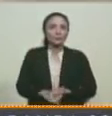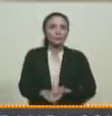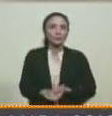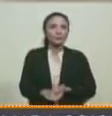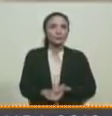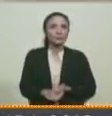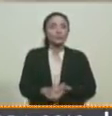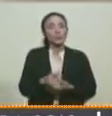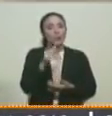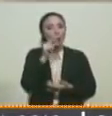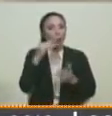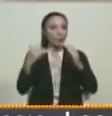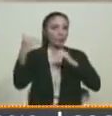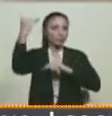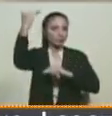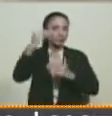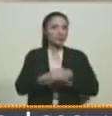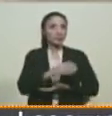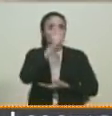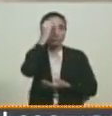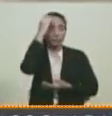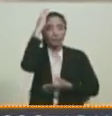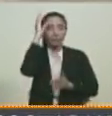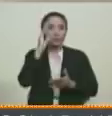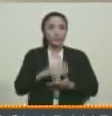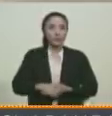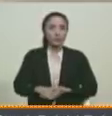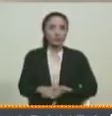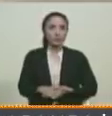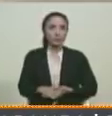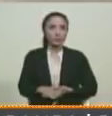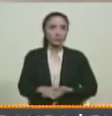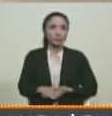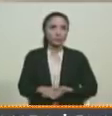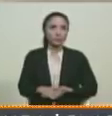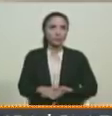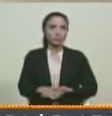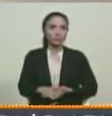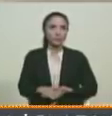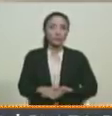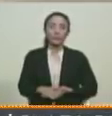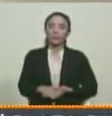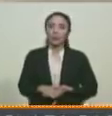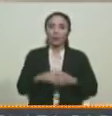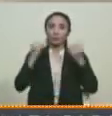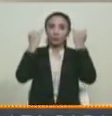la estatura, el nivel, la capacidad, al ritmo que necesitamos.